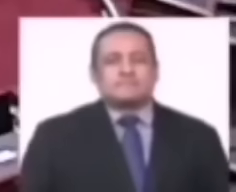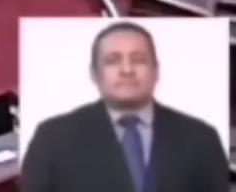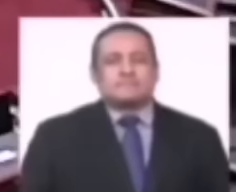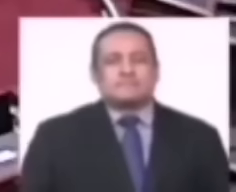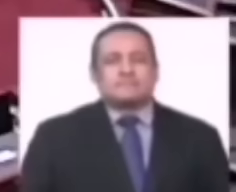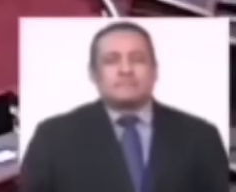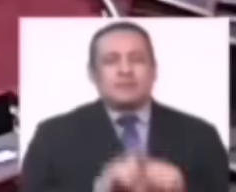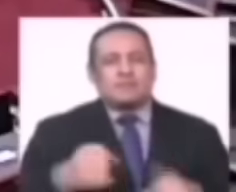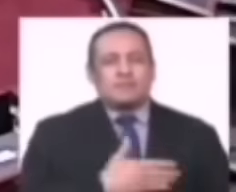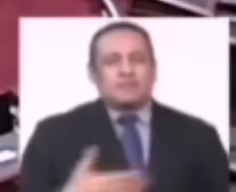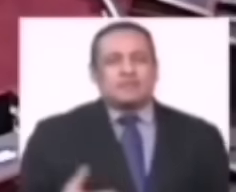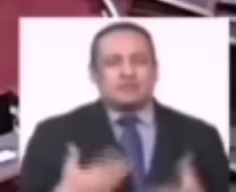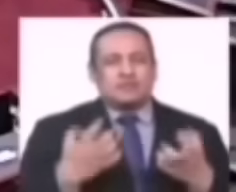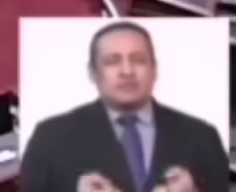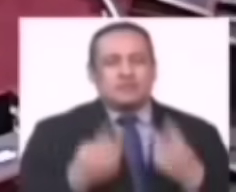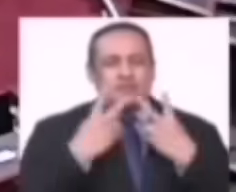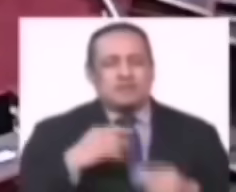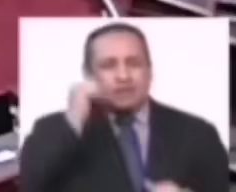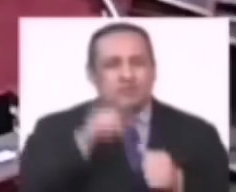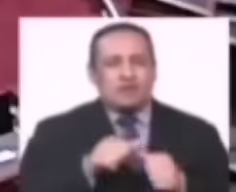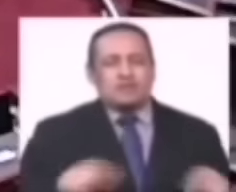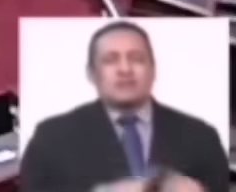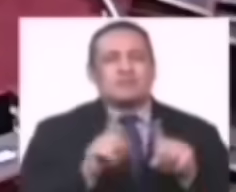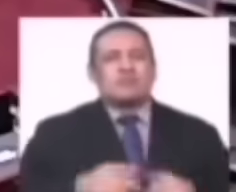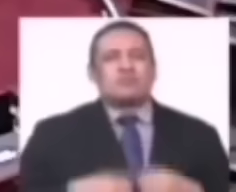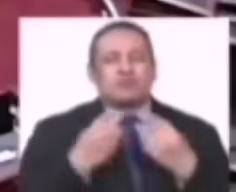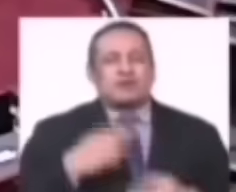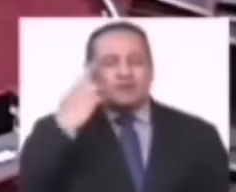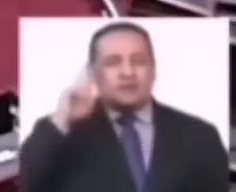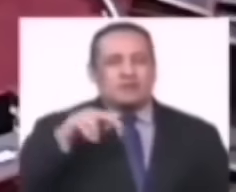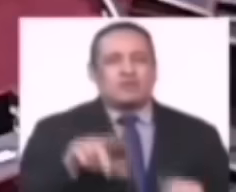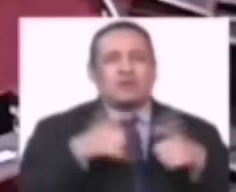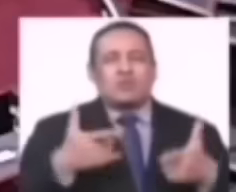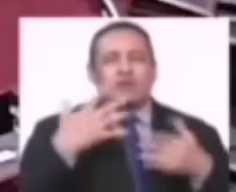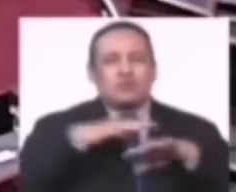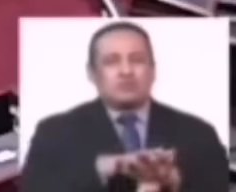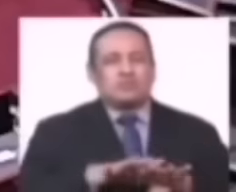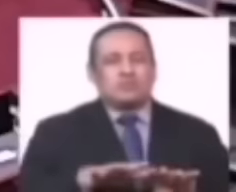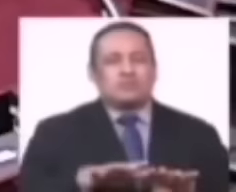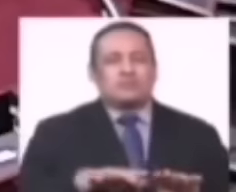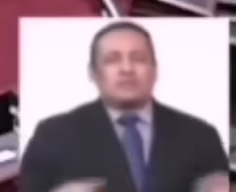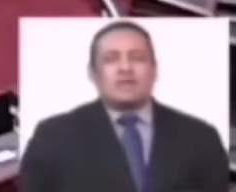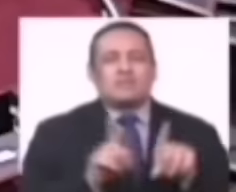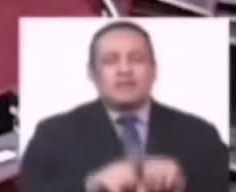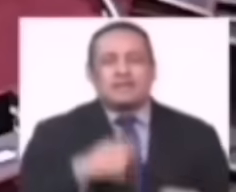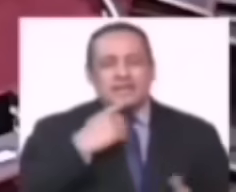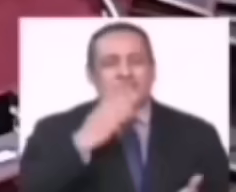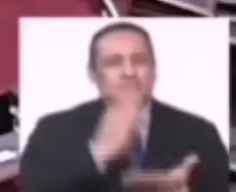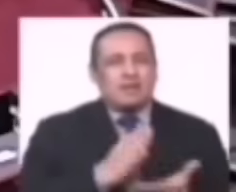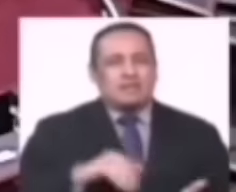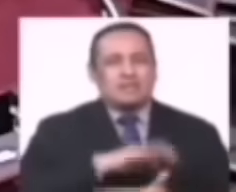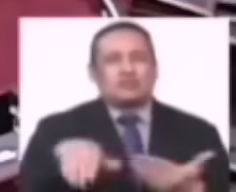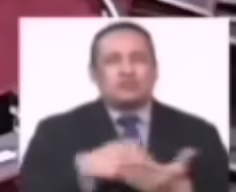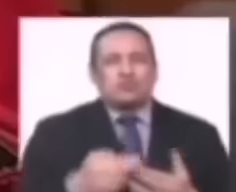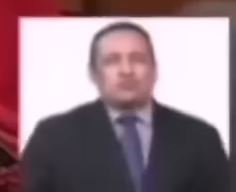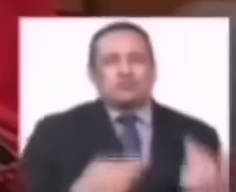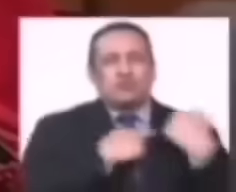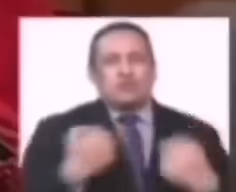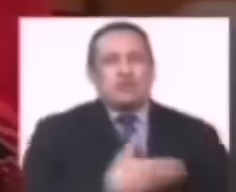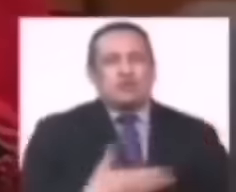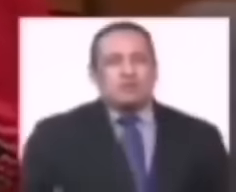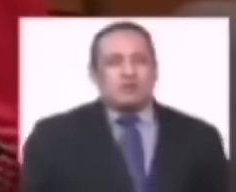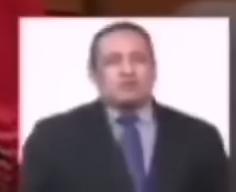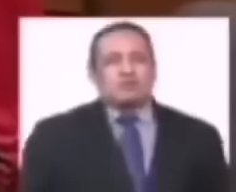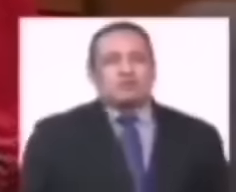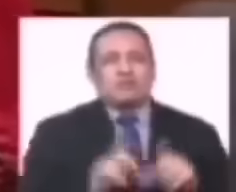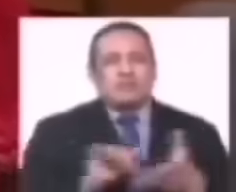Presidente, yo quisiera un poco recordar por qué razón el lenguaje inclusivo es parte de un rol del Estado, digamos,